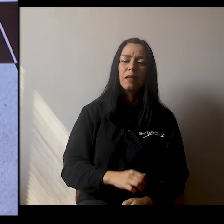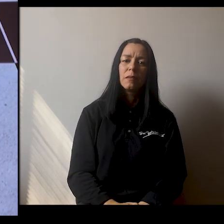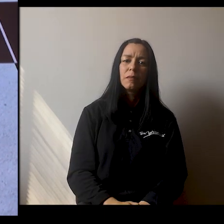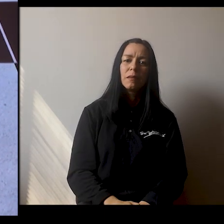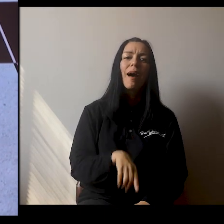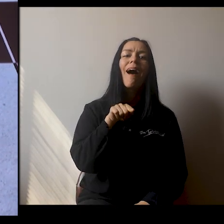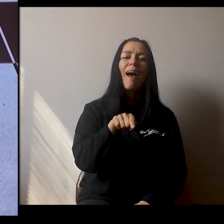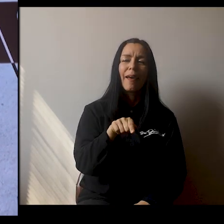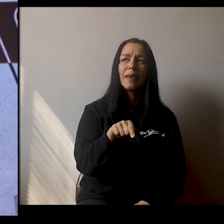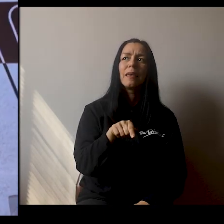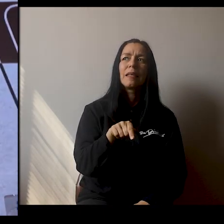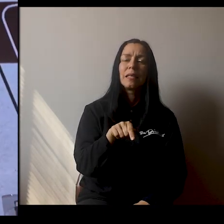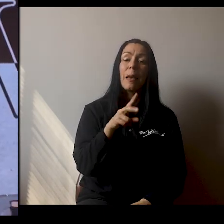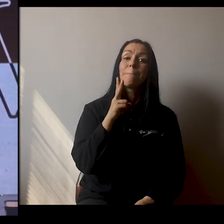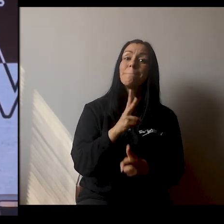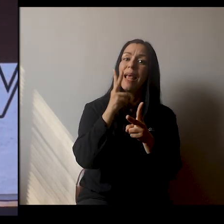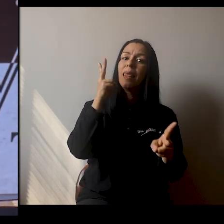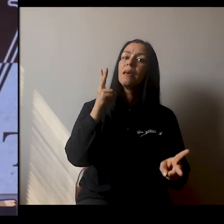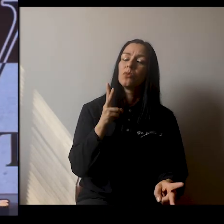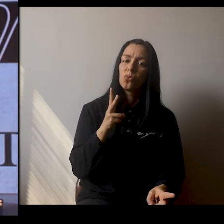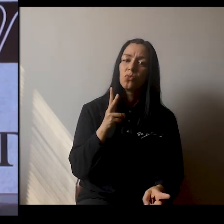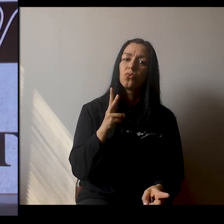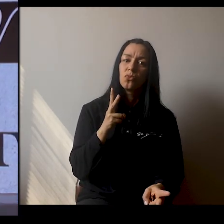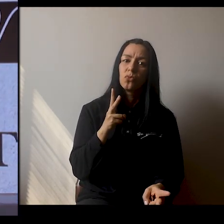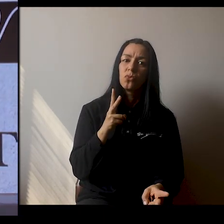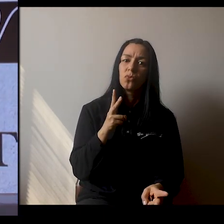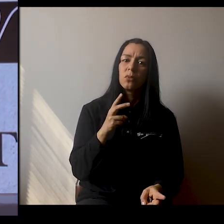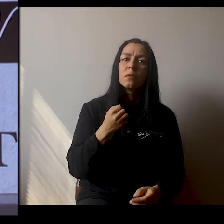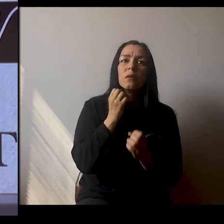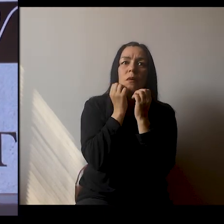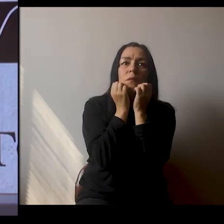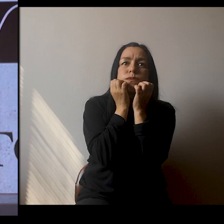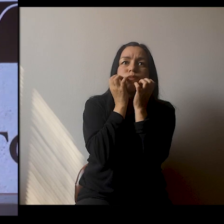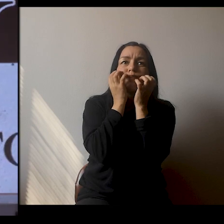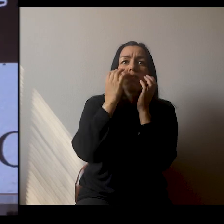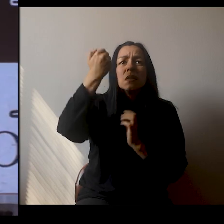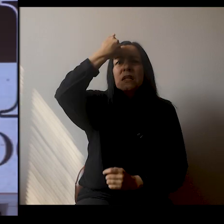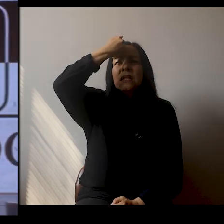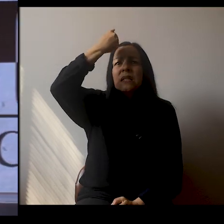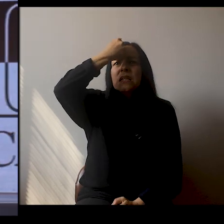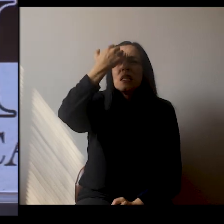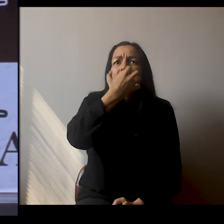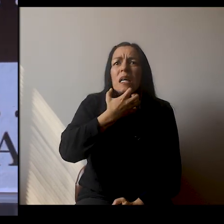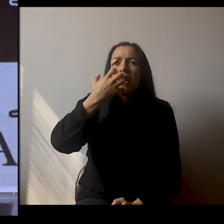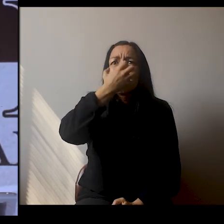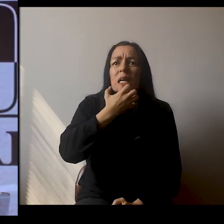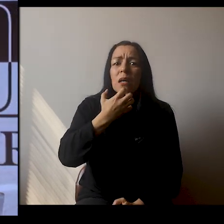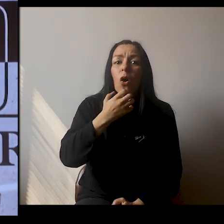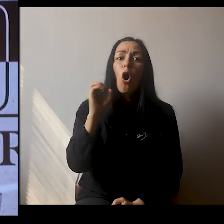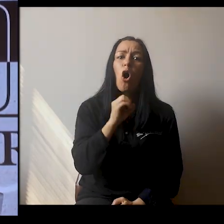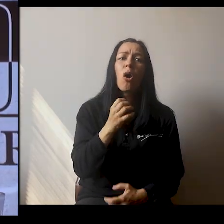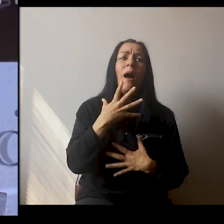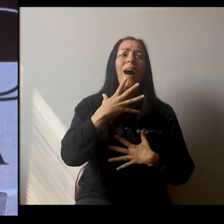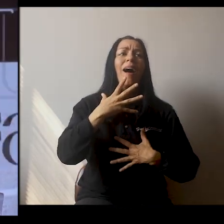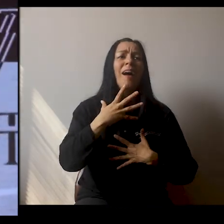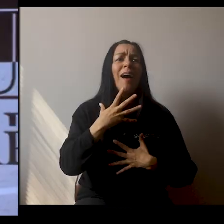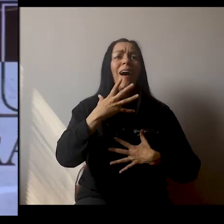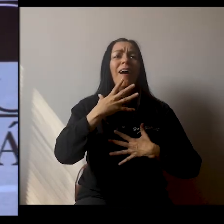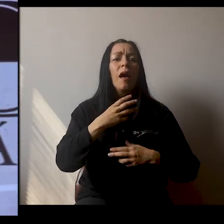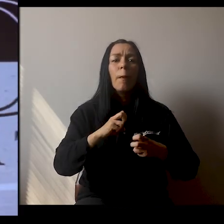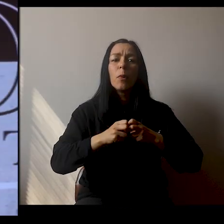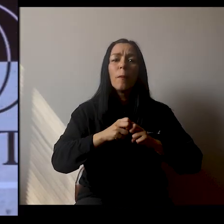seca, ahí estoy corriendo peligro. Si tengo fiebre y